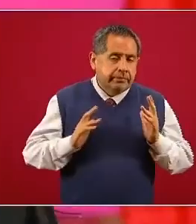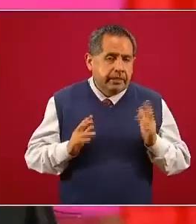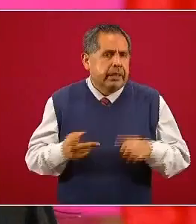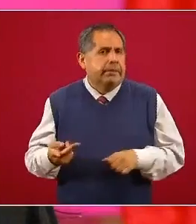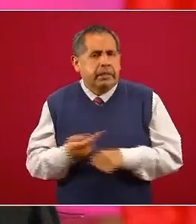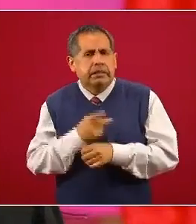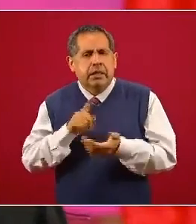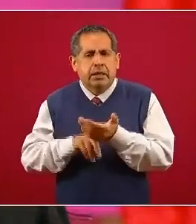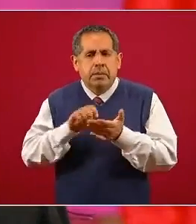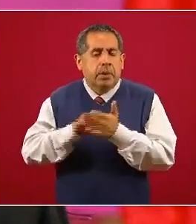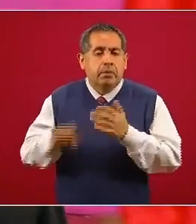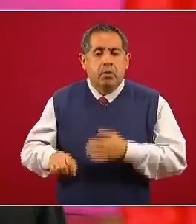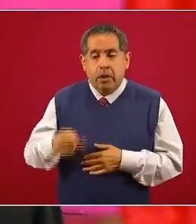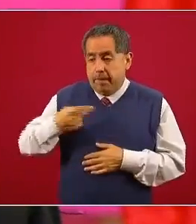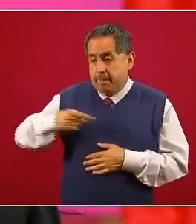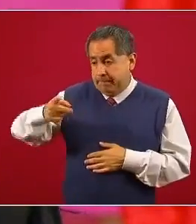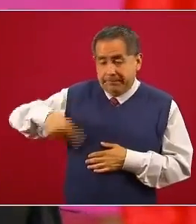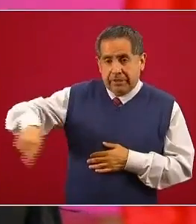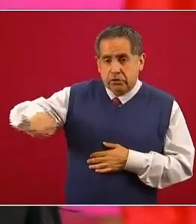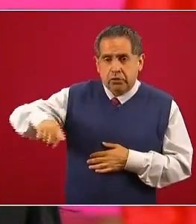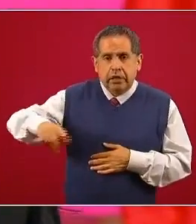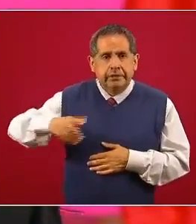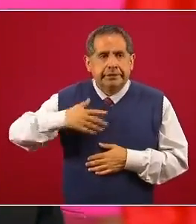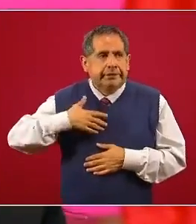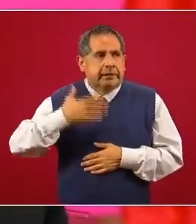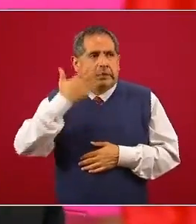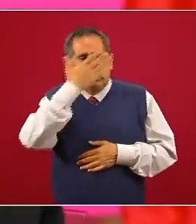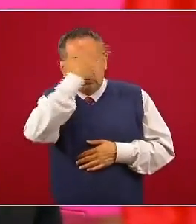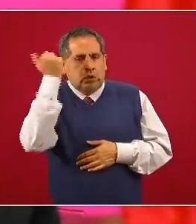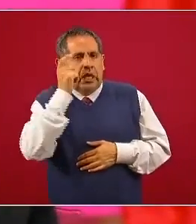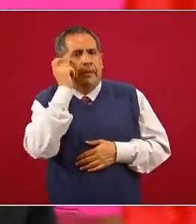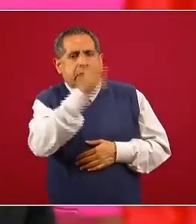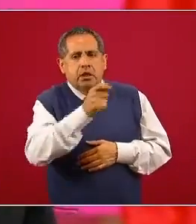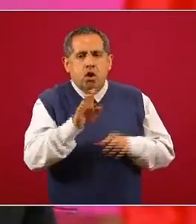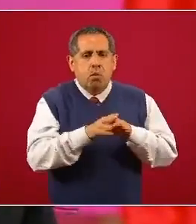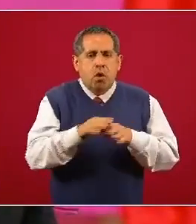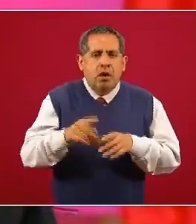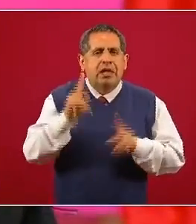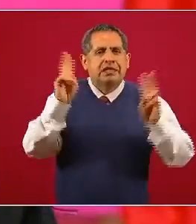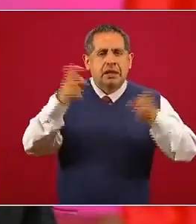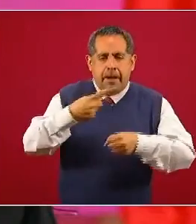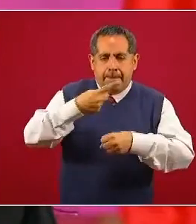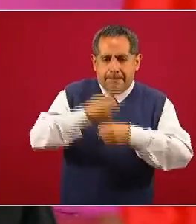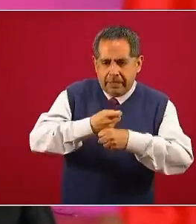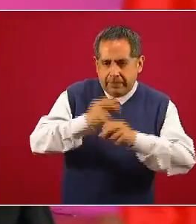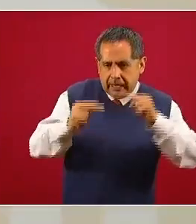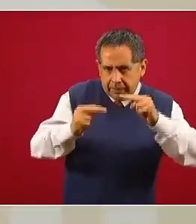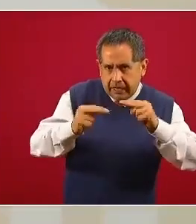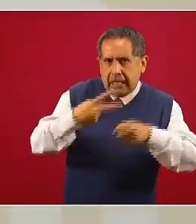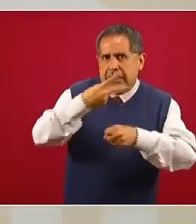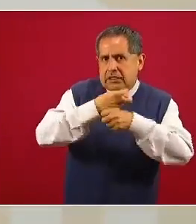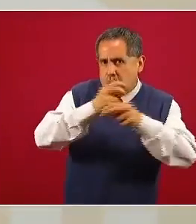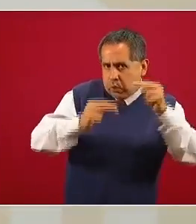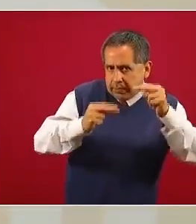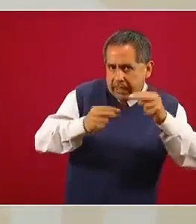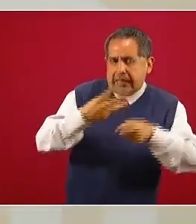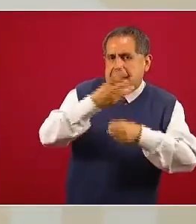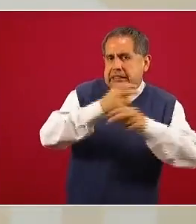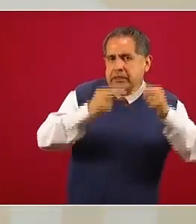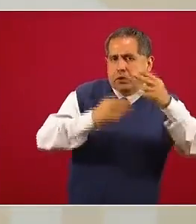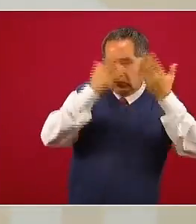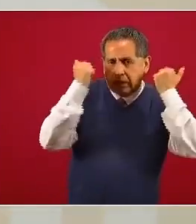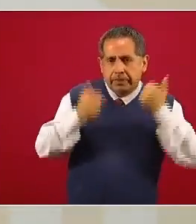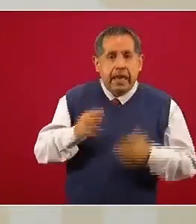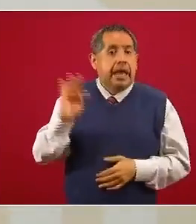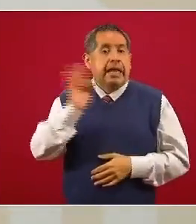¿qué pasaba? Que los pacientes desconocen esta división entre primero, segundo y tercer nivel. Entonces, muchas veces iban con